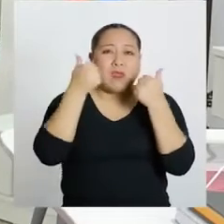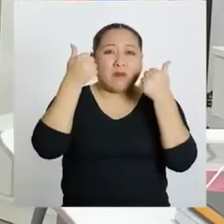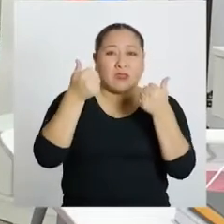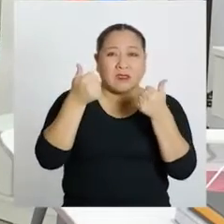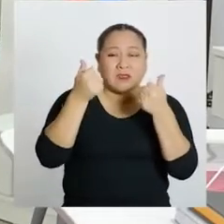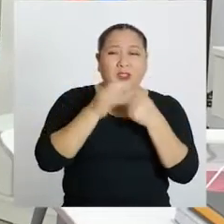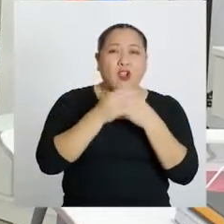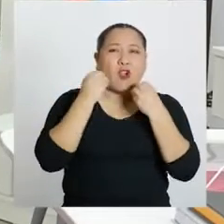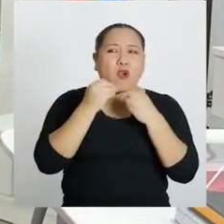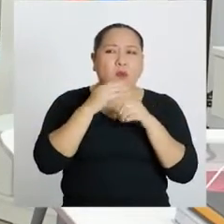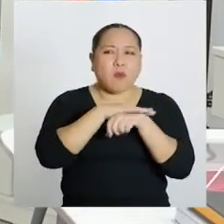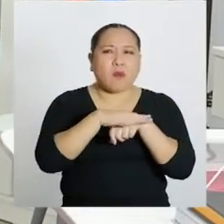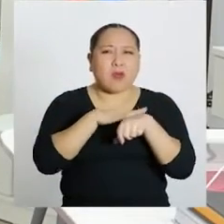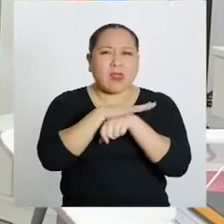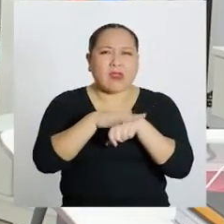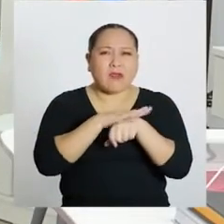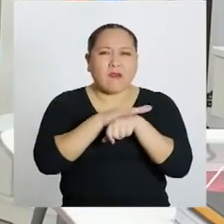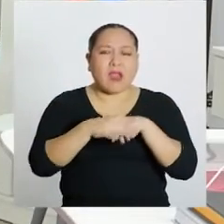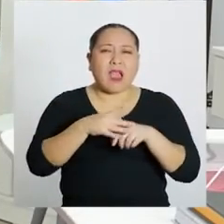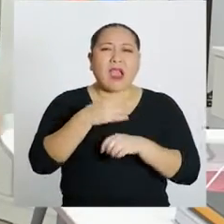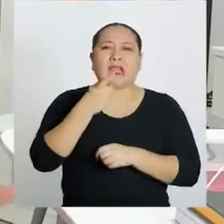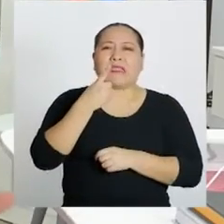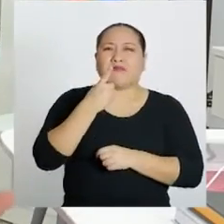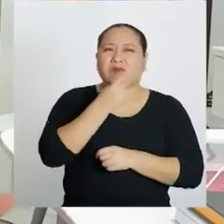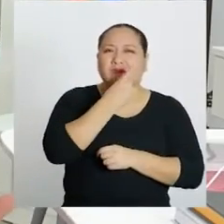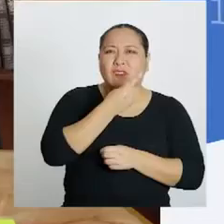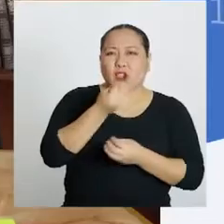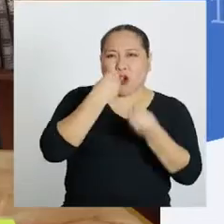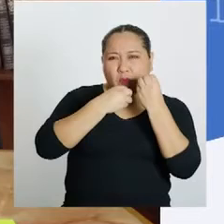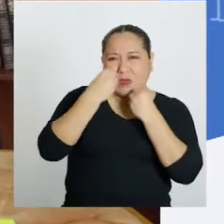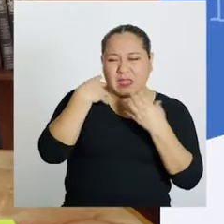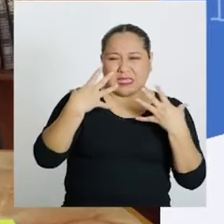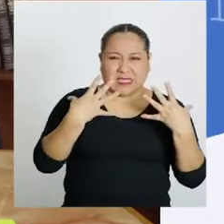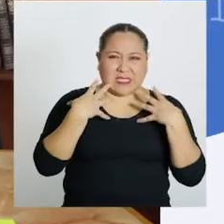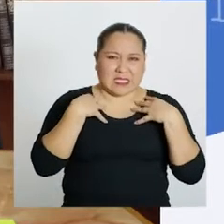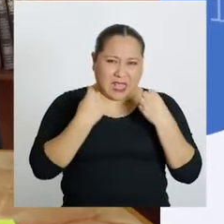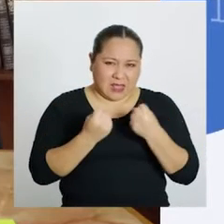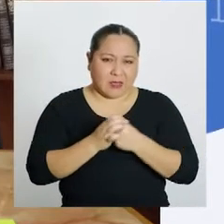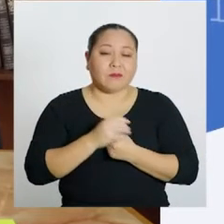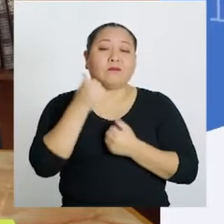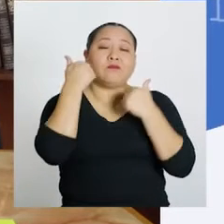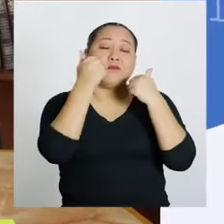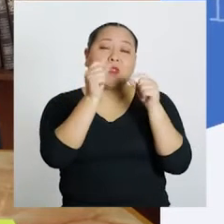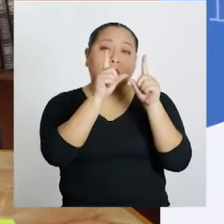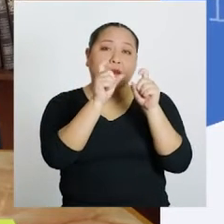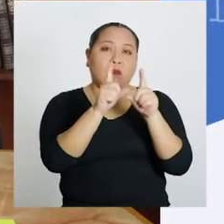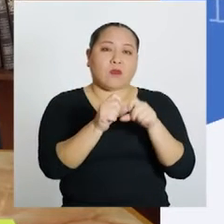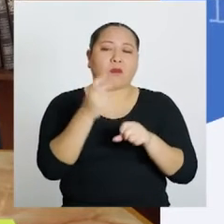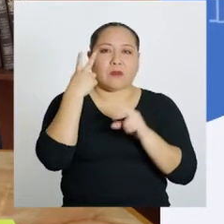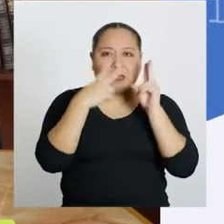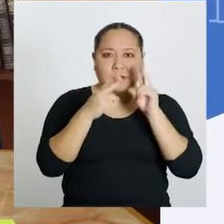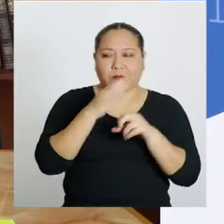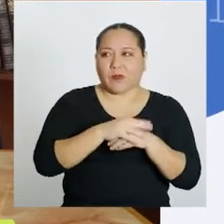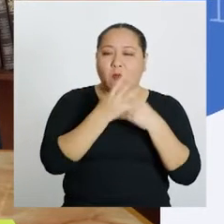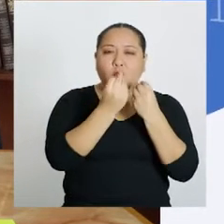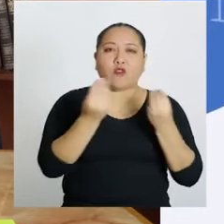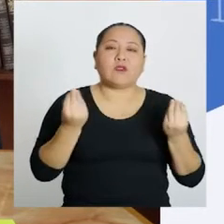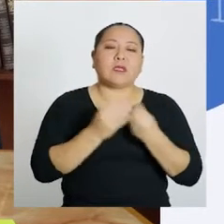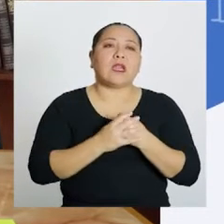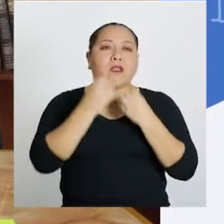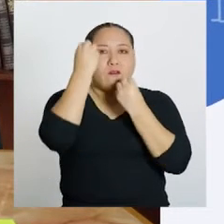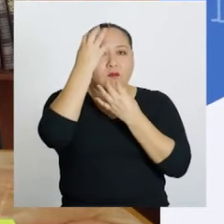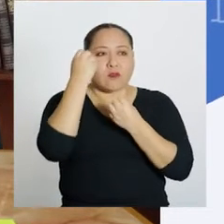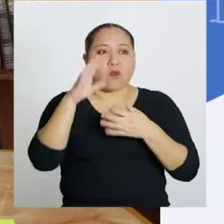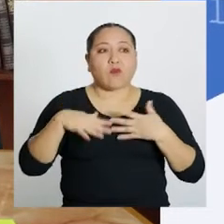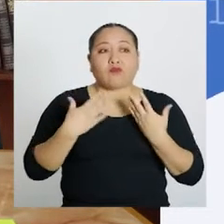bien. ¿Cómo puedo planificar una dieta saludable? ¡Qué buenas preguntas! Verás, existen varias fuentes